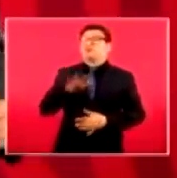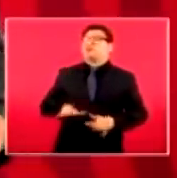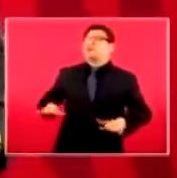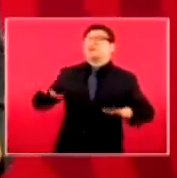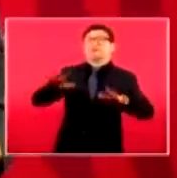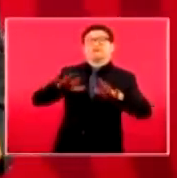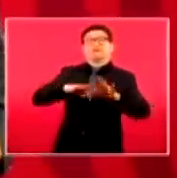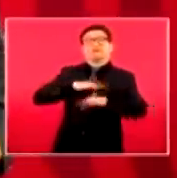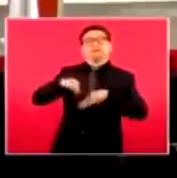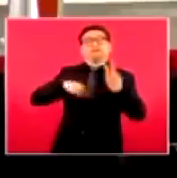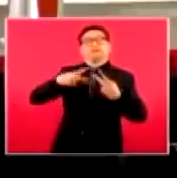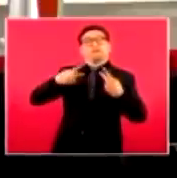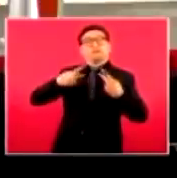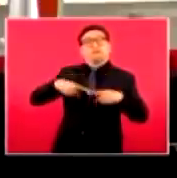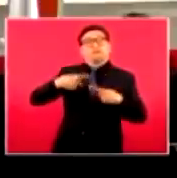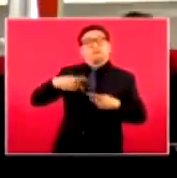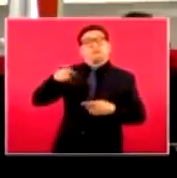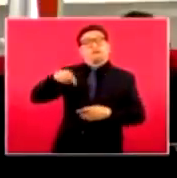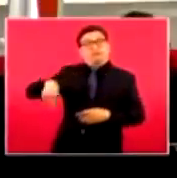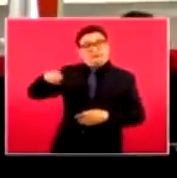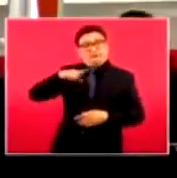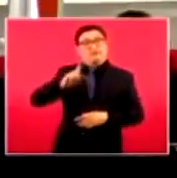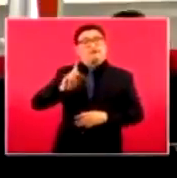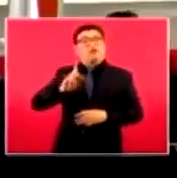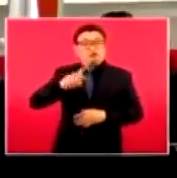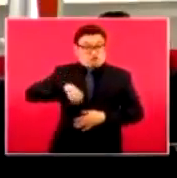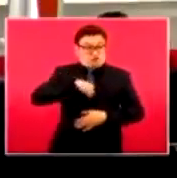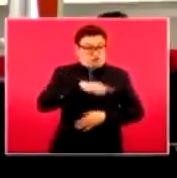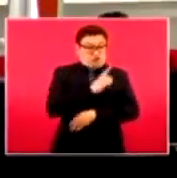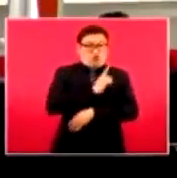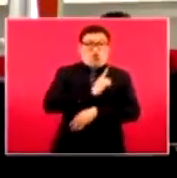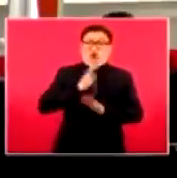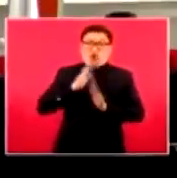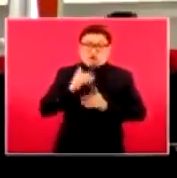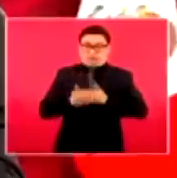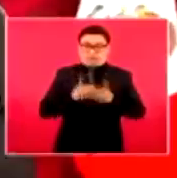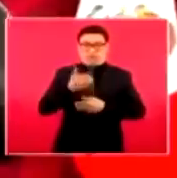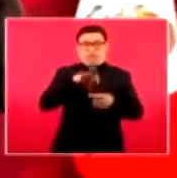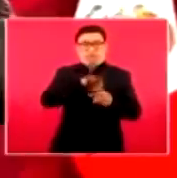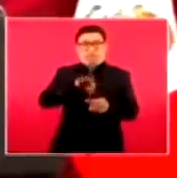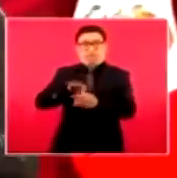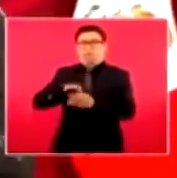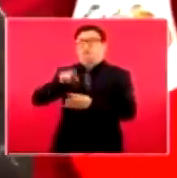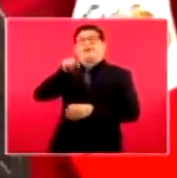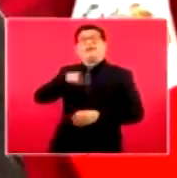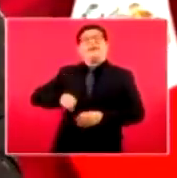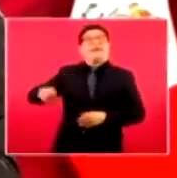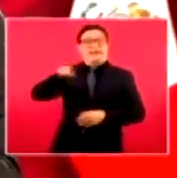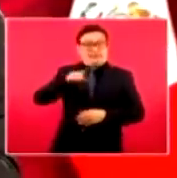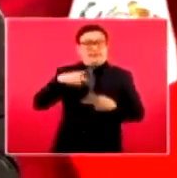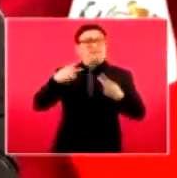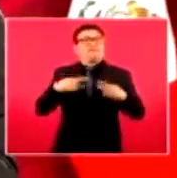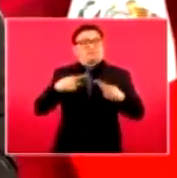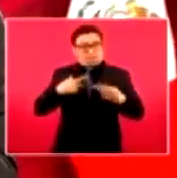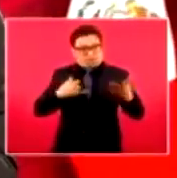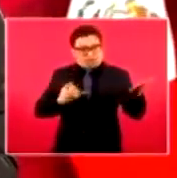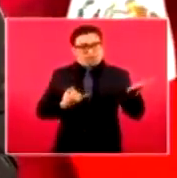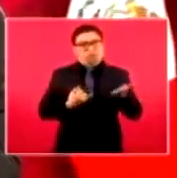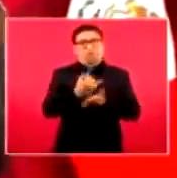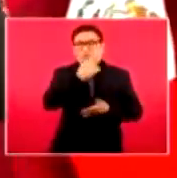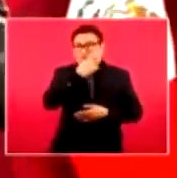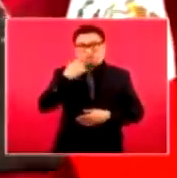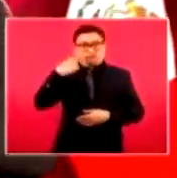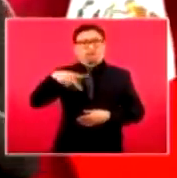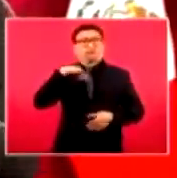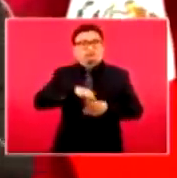porfiriato. Y asegura que de haber seguido con la política de antes, el país estaría en plena